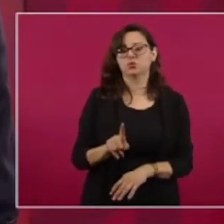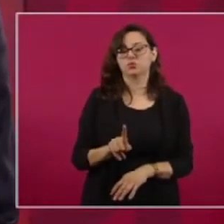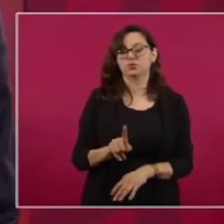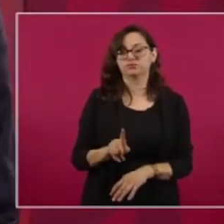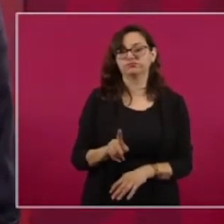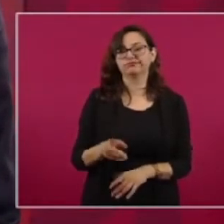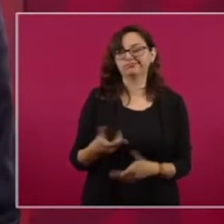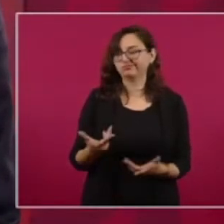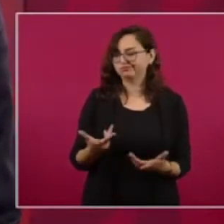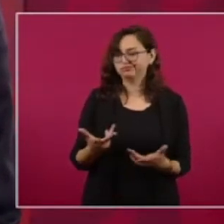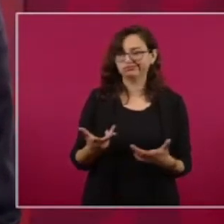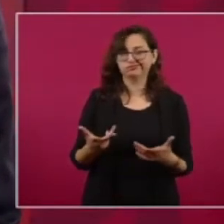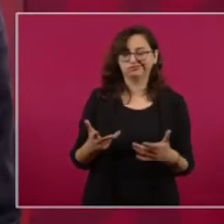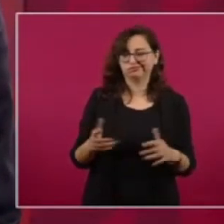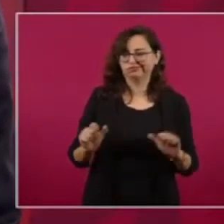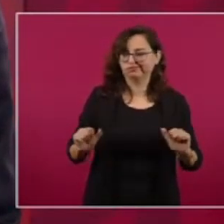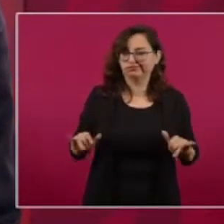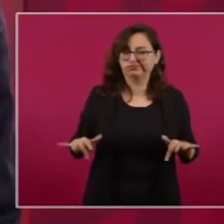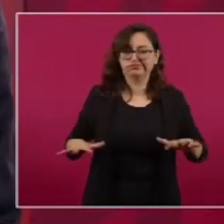invasiones,